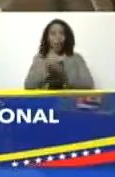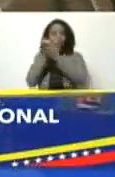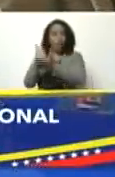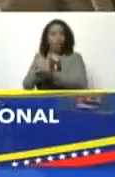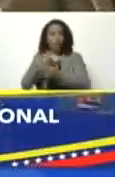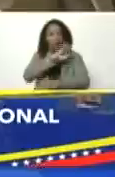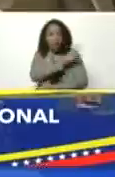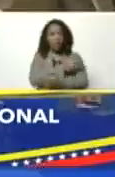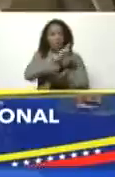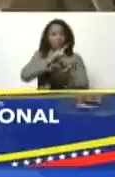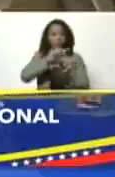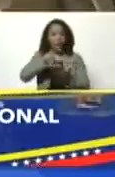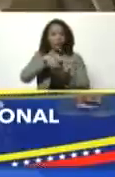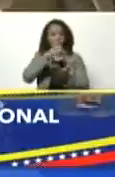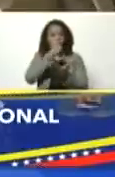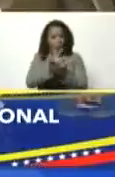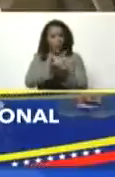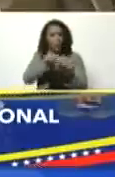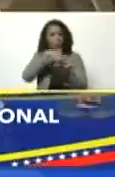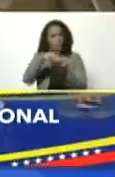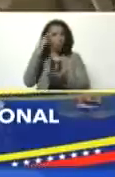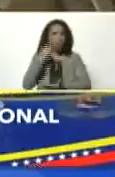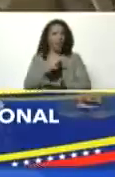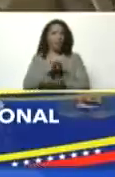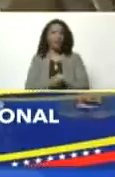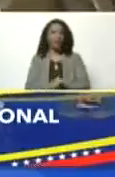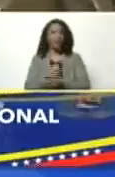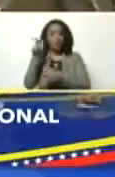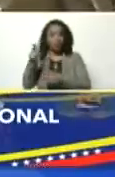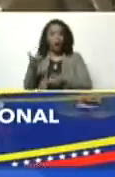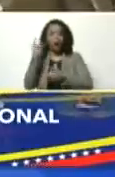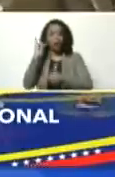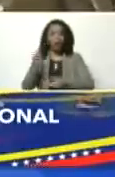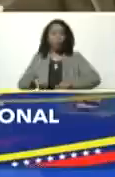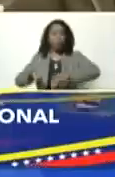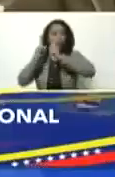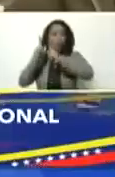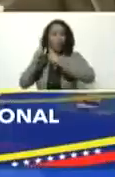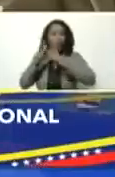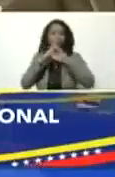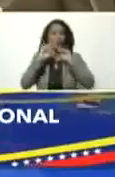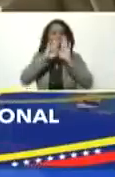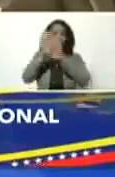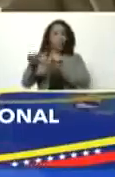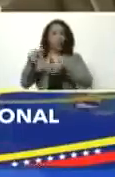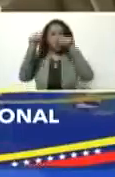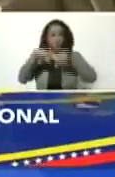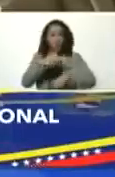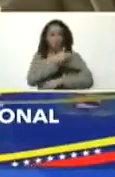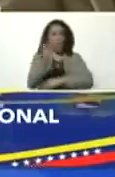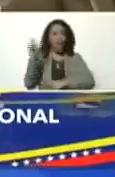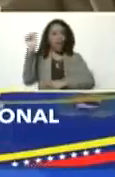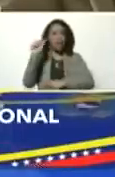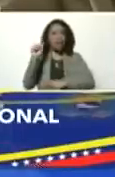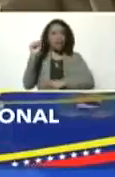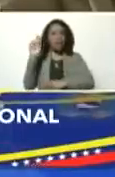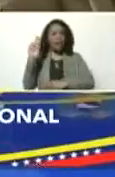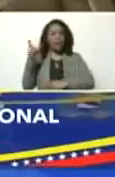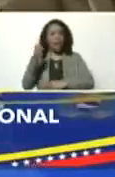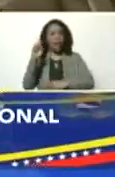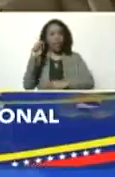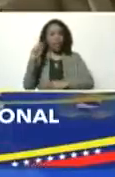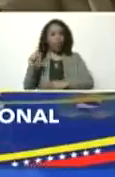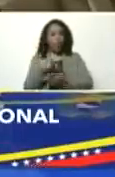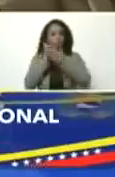Armada Nacional Bolivariana. Están autorizados. Tienen todo el apoyo y a partir de hoy son sargento ayudante de la Fuerza